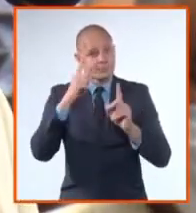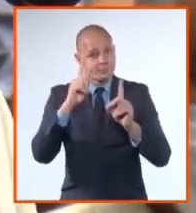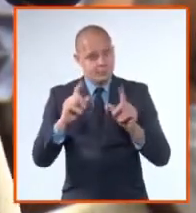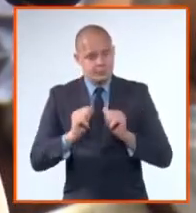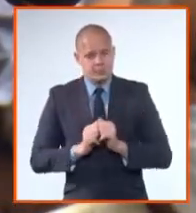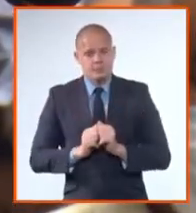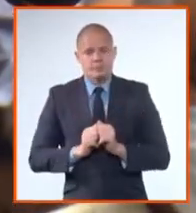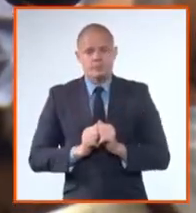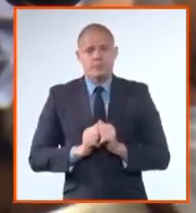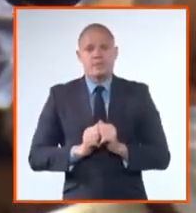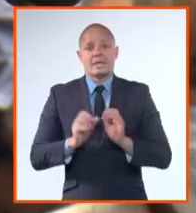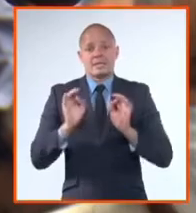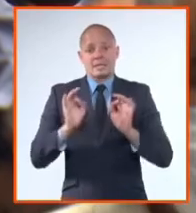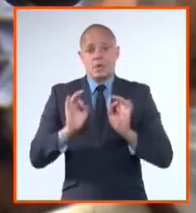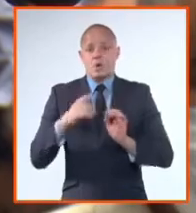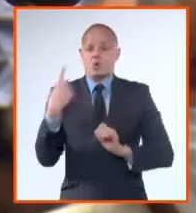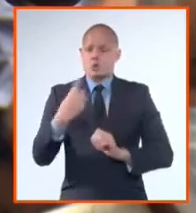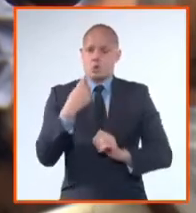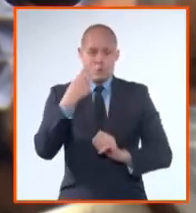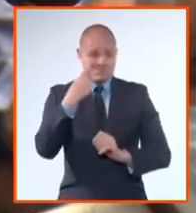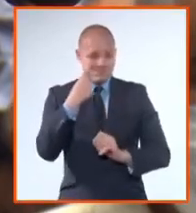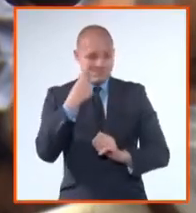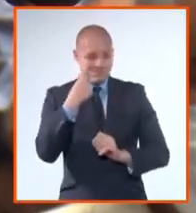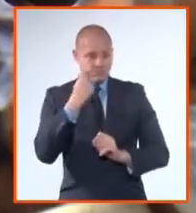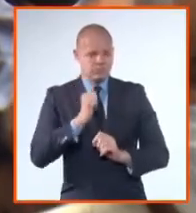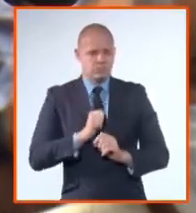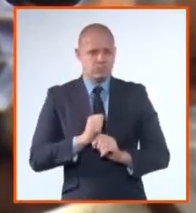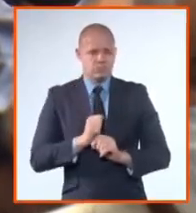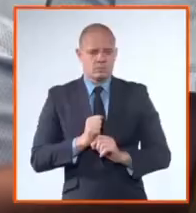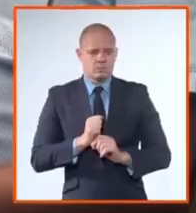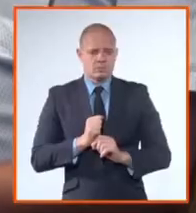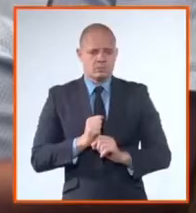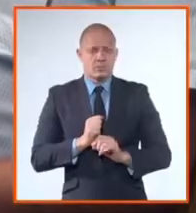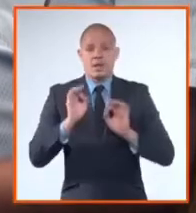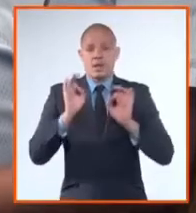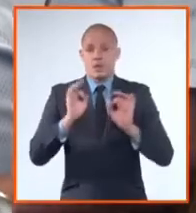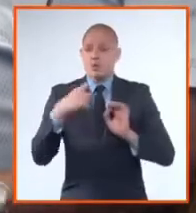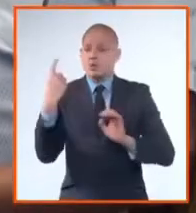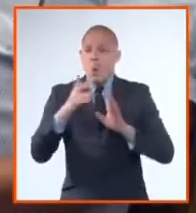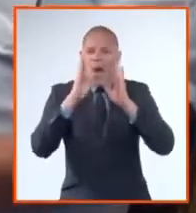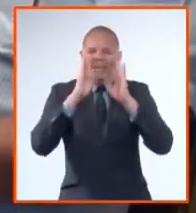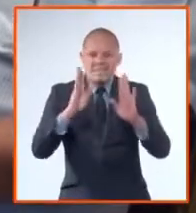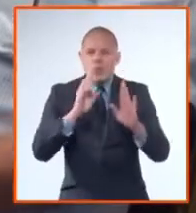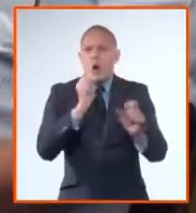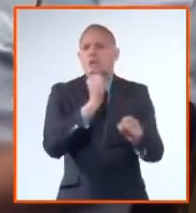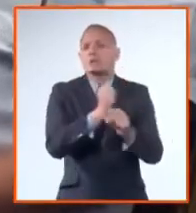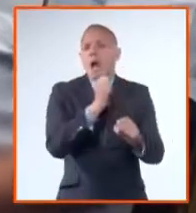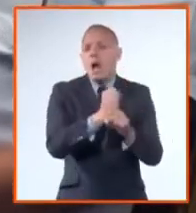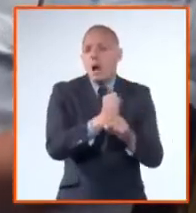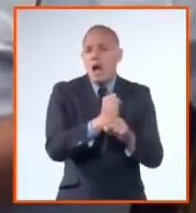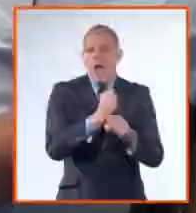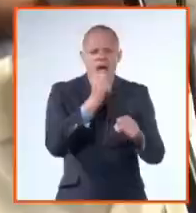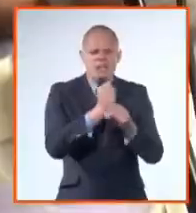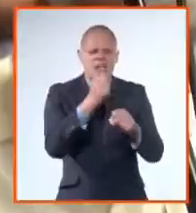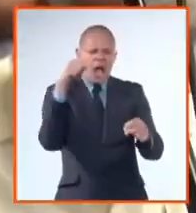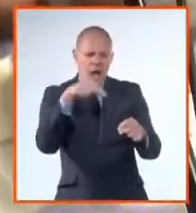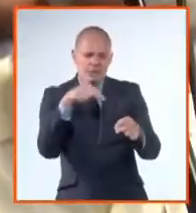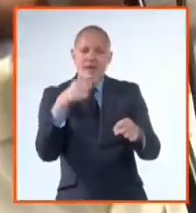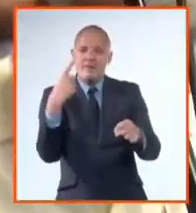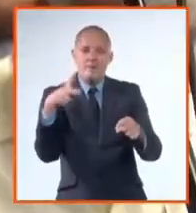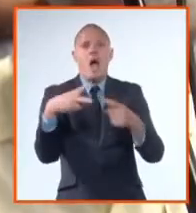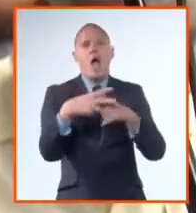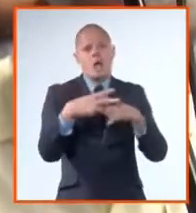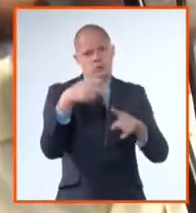país, para llamarle de alguna manera, que es tan amplio, es la propia obra, el trabajo, porque no hay nada